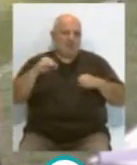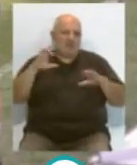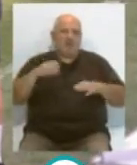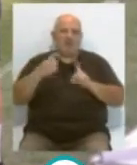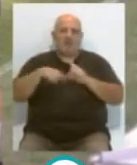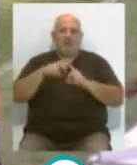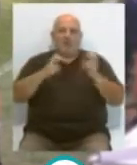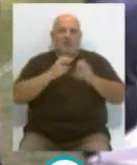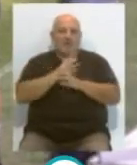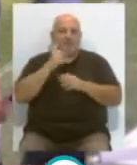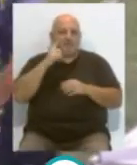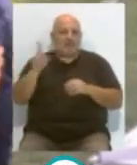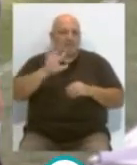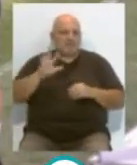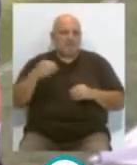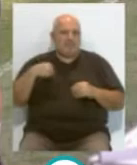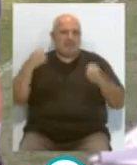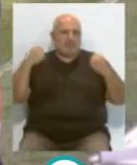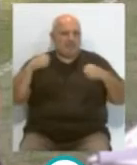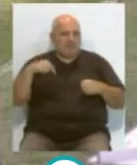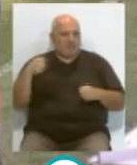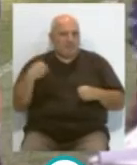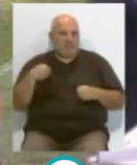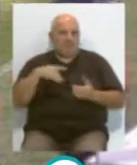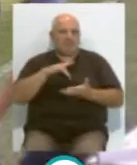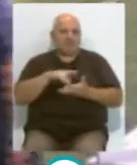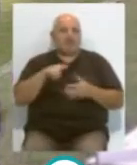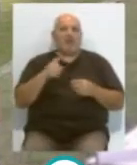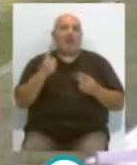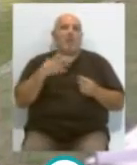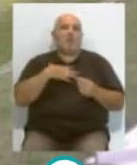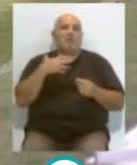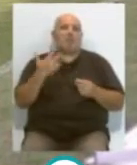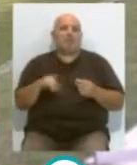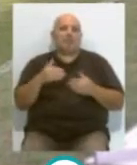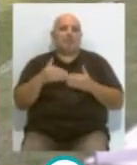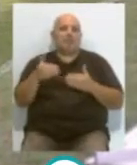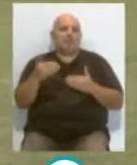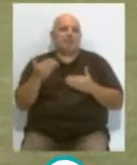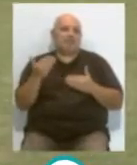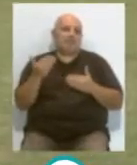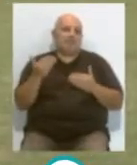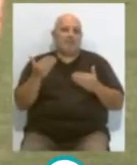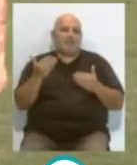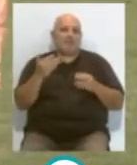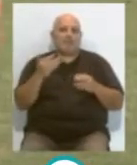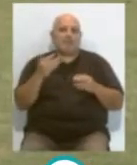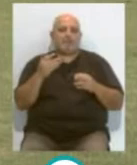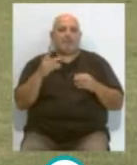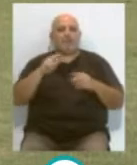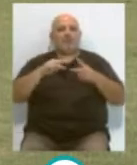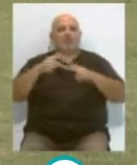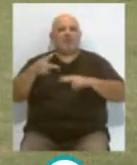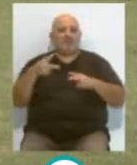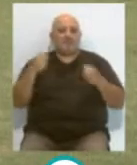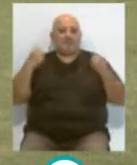ya los jugadores al entrenamiento, una posibilidad de tener esa doble